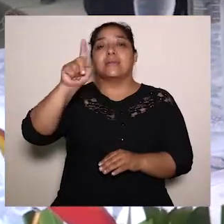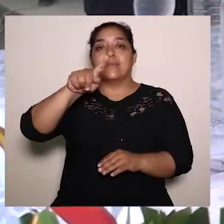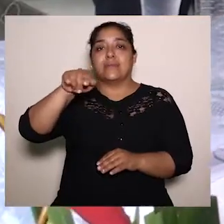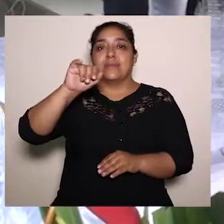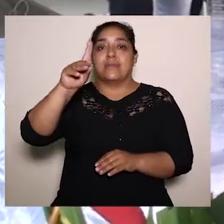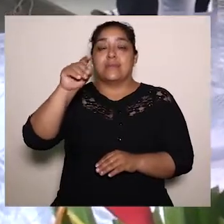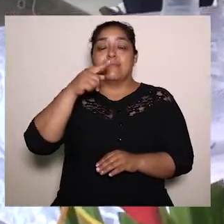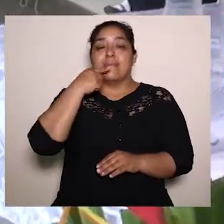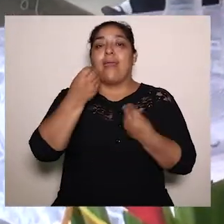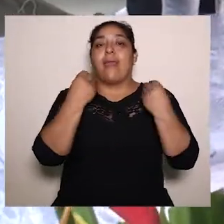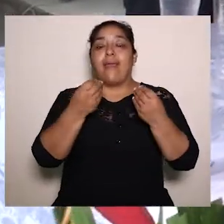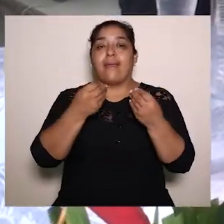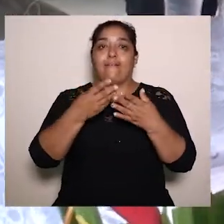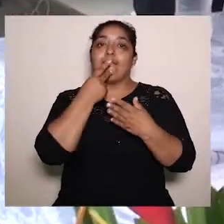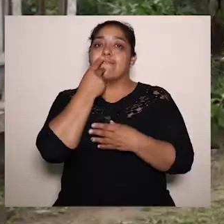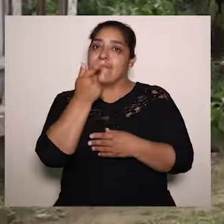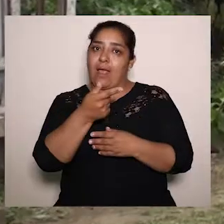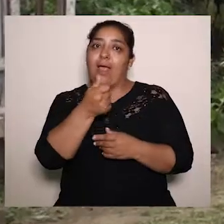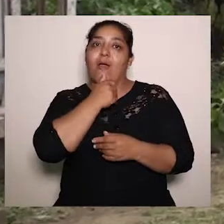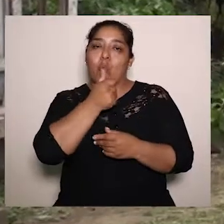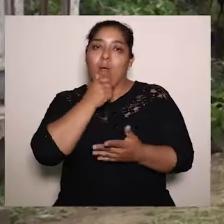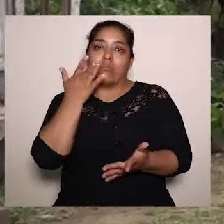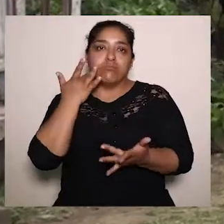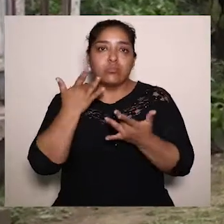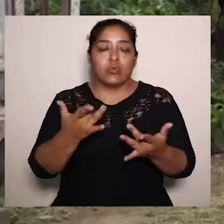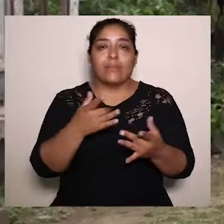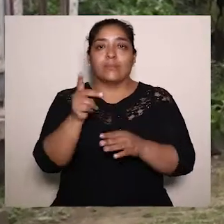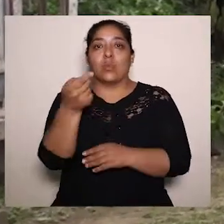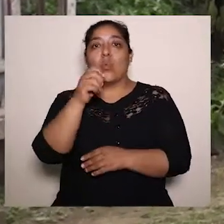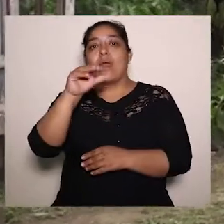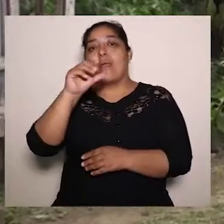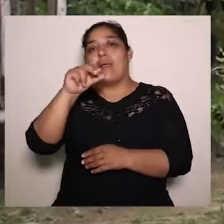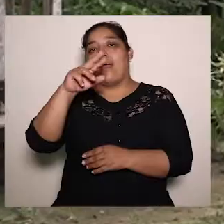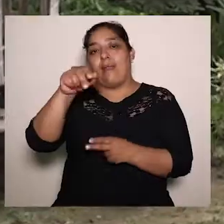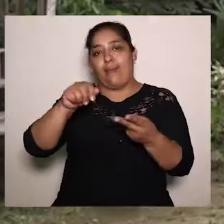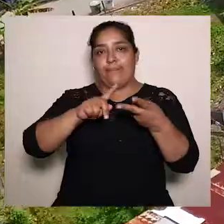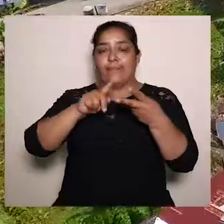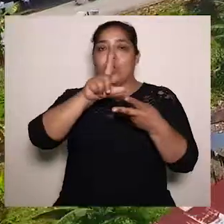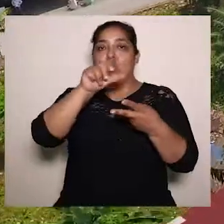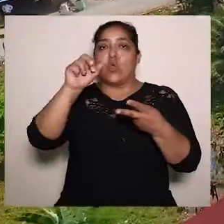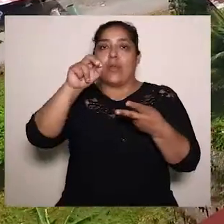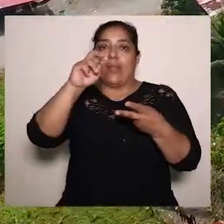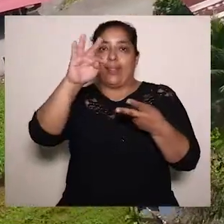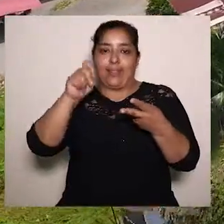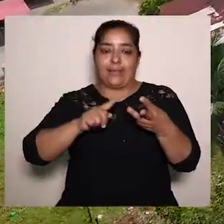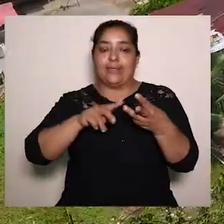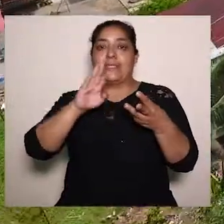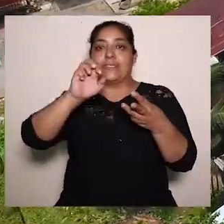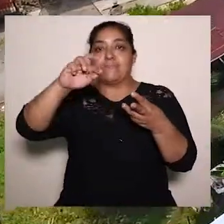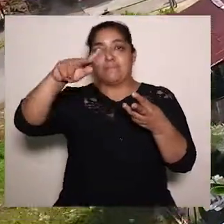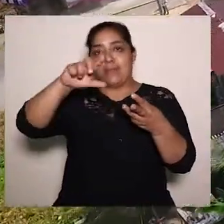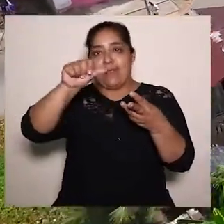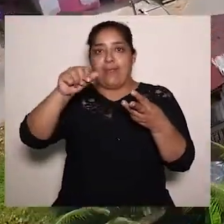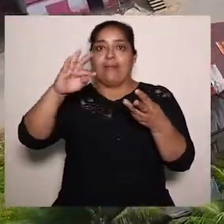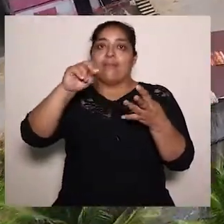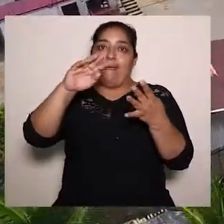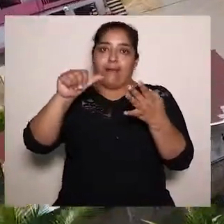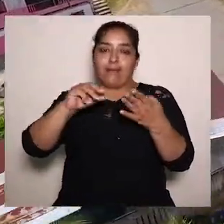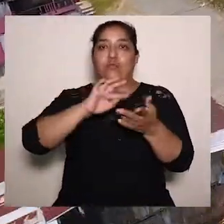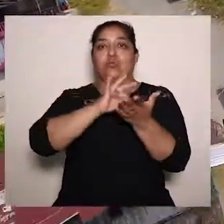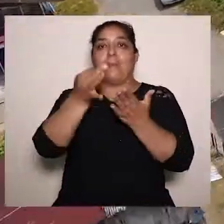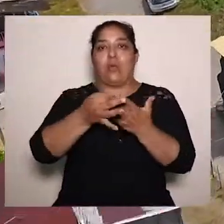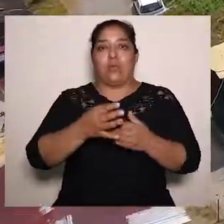internacional aecid para facilitar el acceso a la a potable a las comunidades de la guayacana llorente espriella